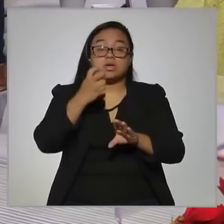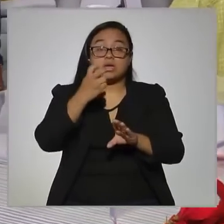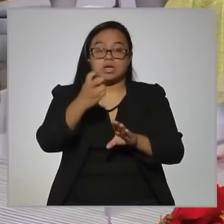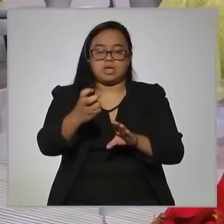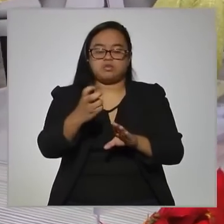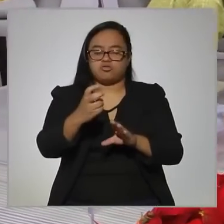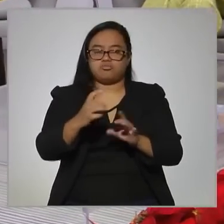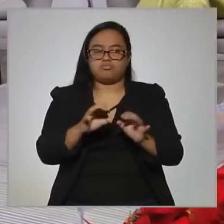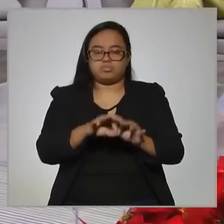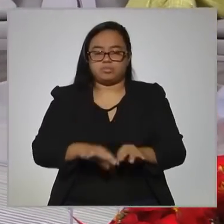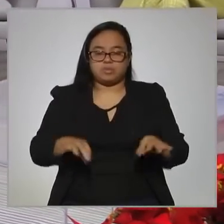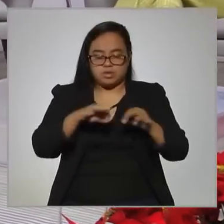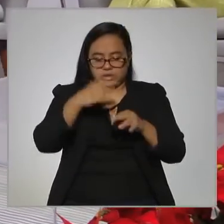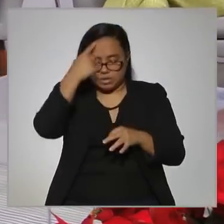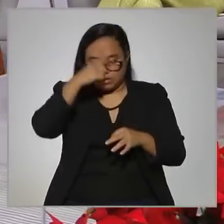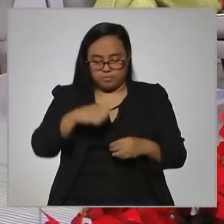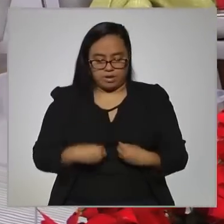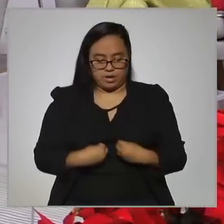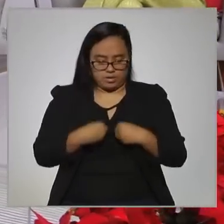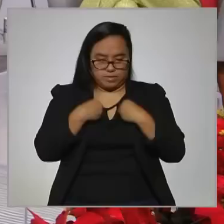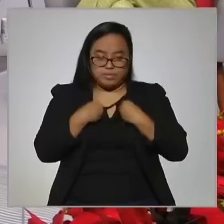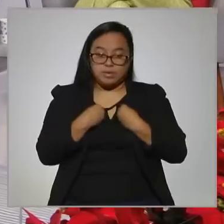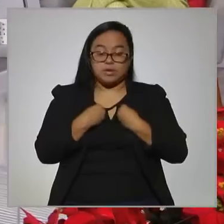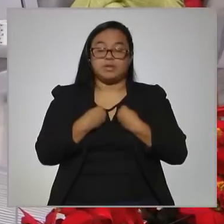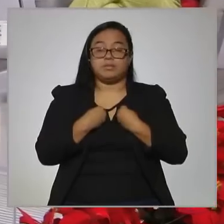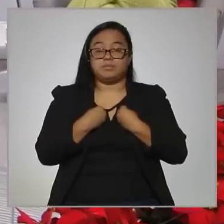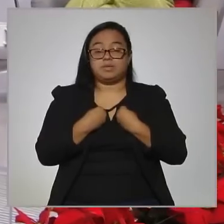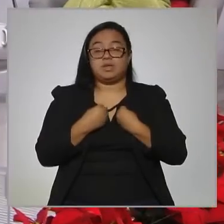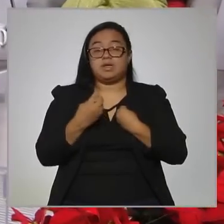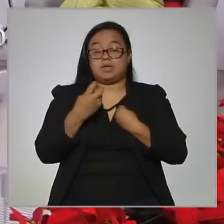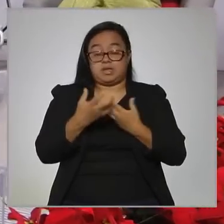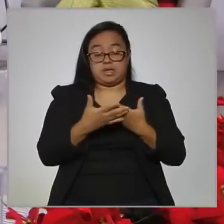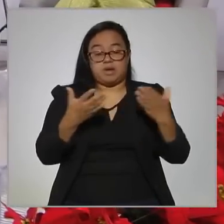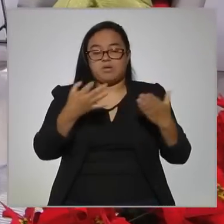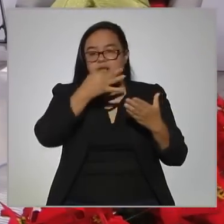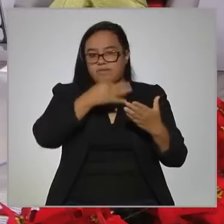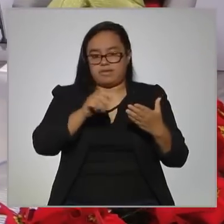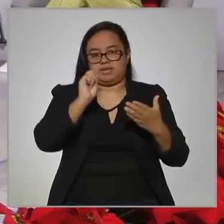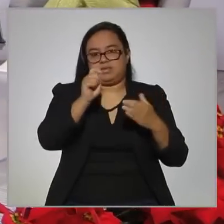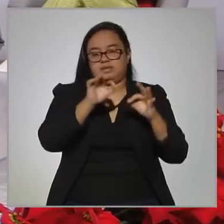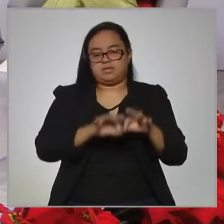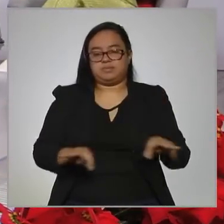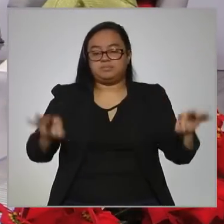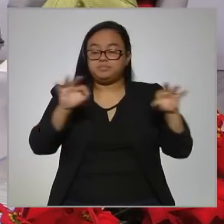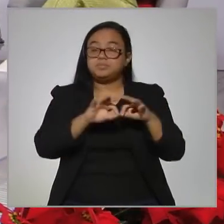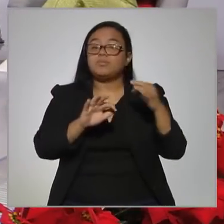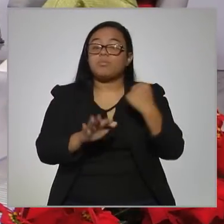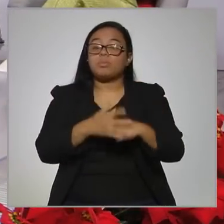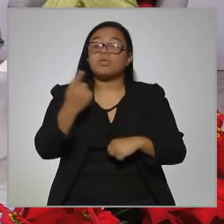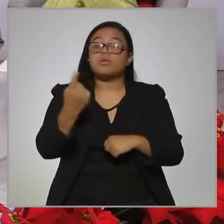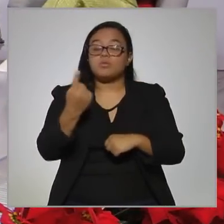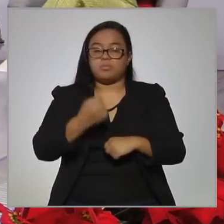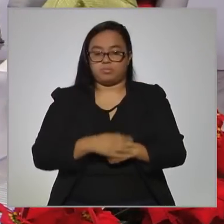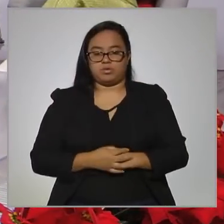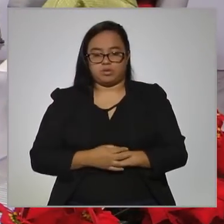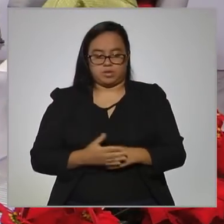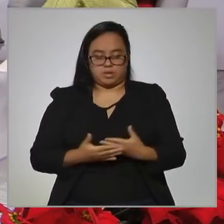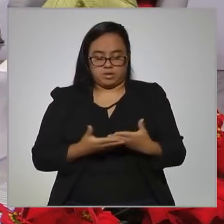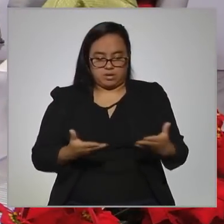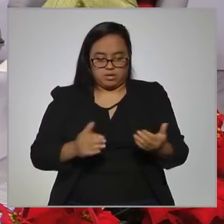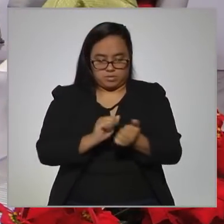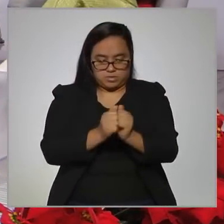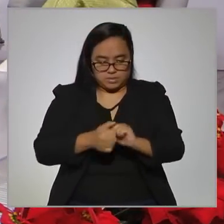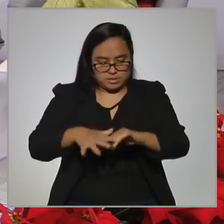dimensión simbólica para la vida del sujeto y por eso ahora es una fiesta tan importante, porque estamos sometidos a